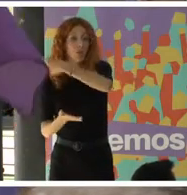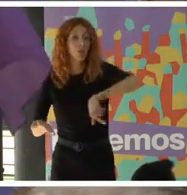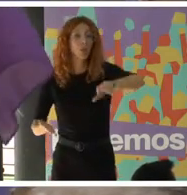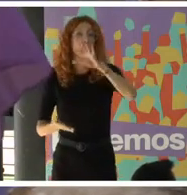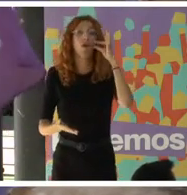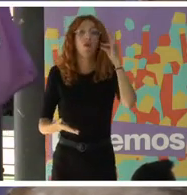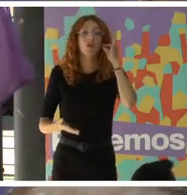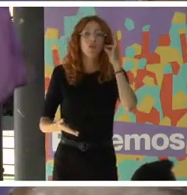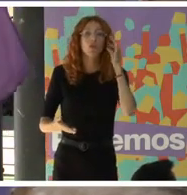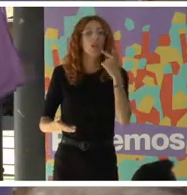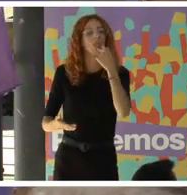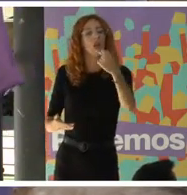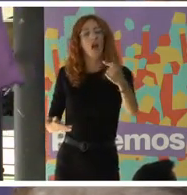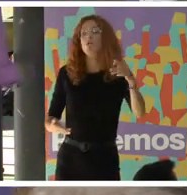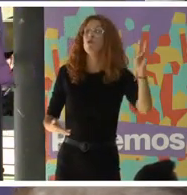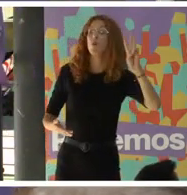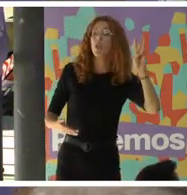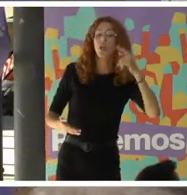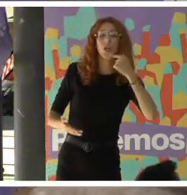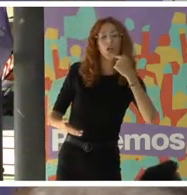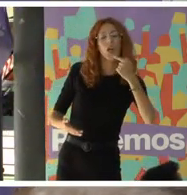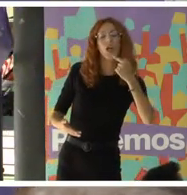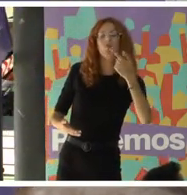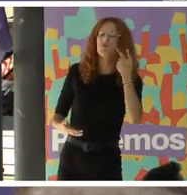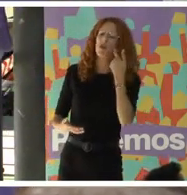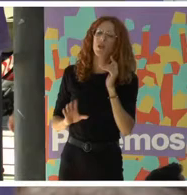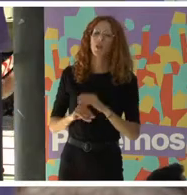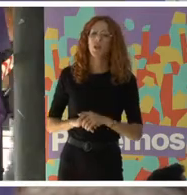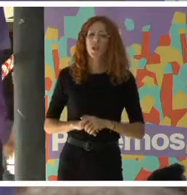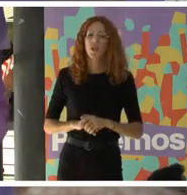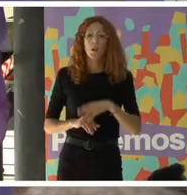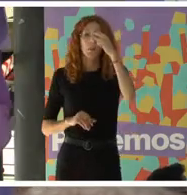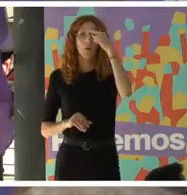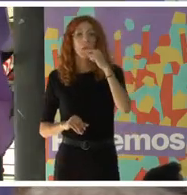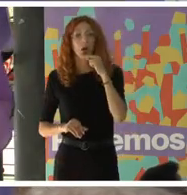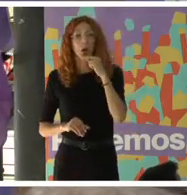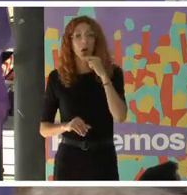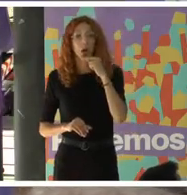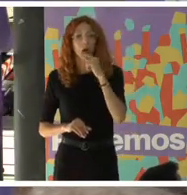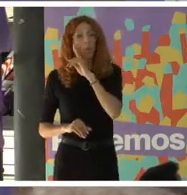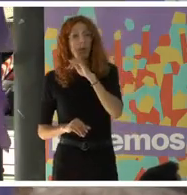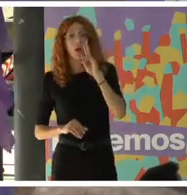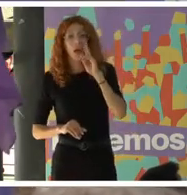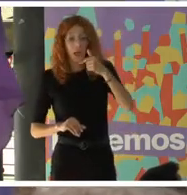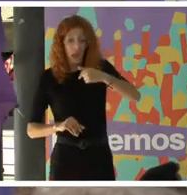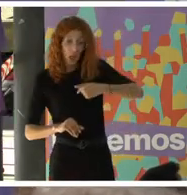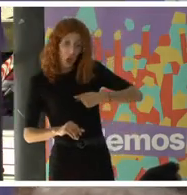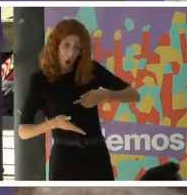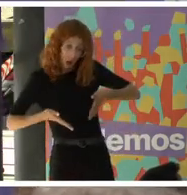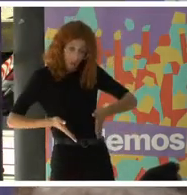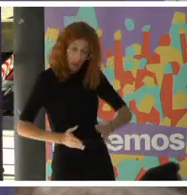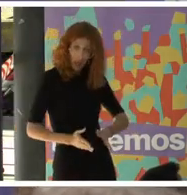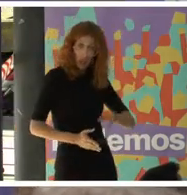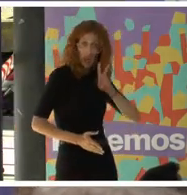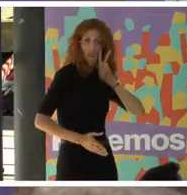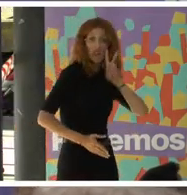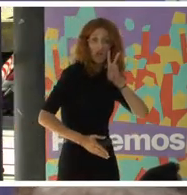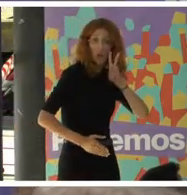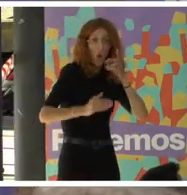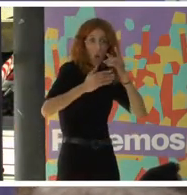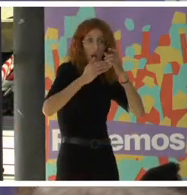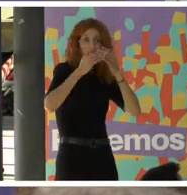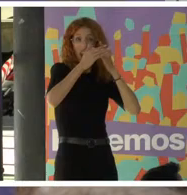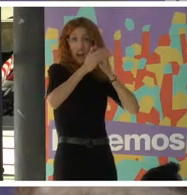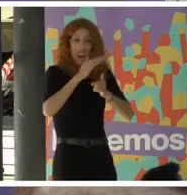próximo domingo a la señora von der Leyen que mire, ni mis padres, ni yo, ni mis hijos han visto un refugio